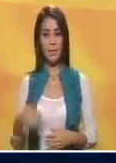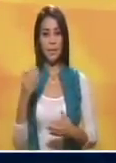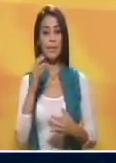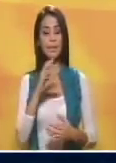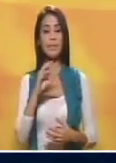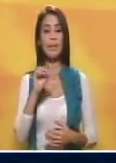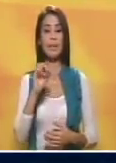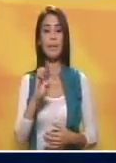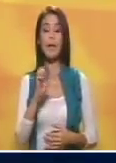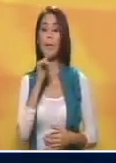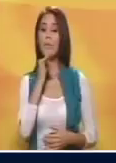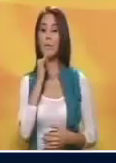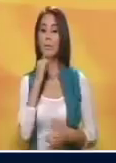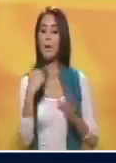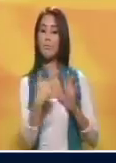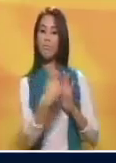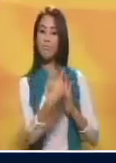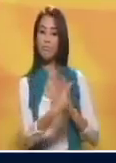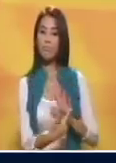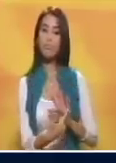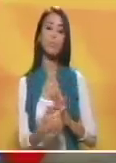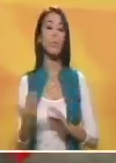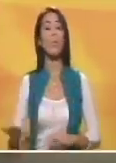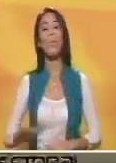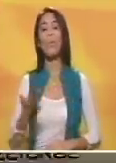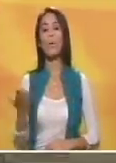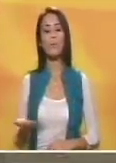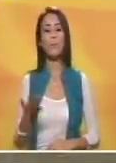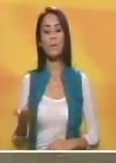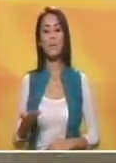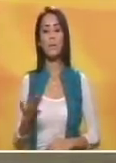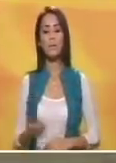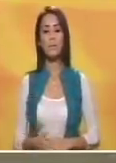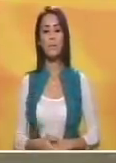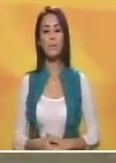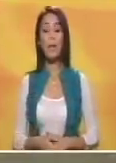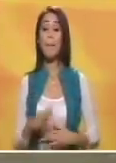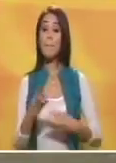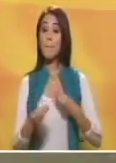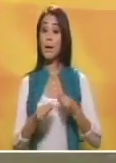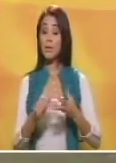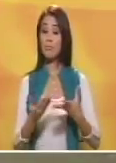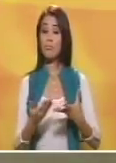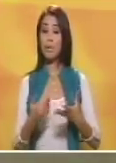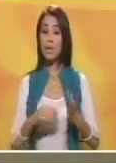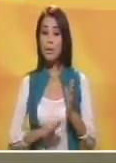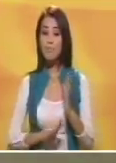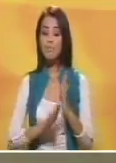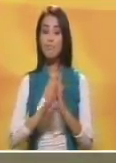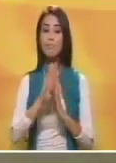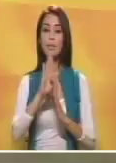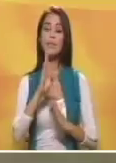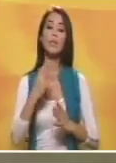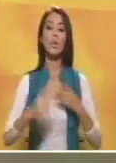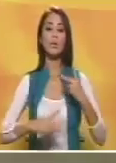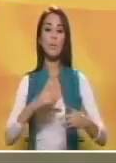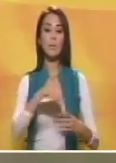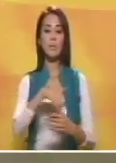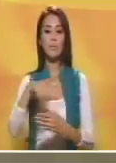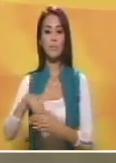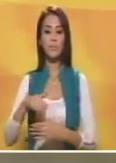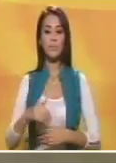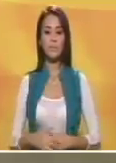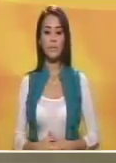detalles que son realmente muy importantes para la buena realización y el desarrollo de este proceso electoral.